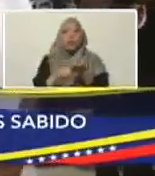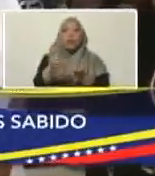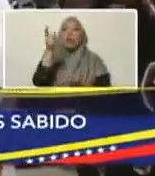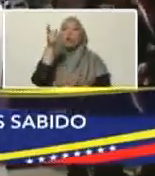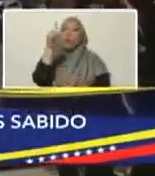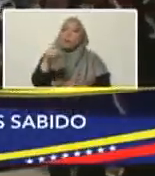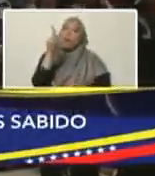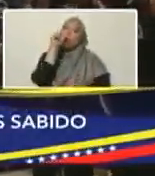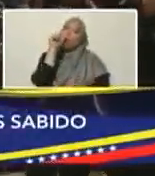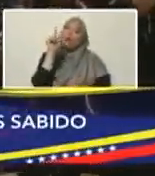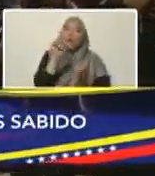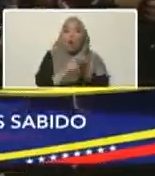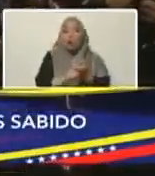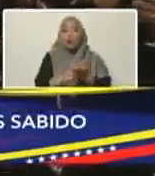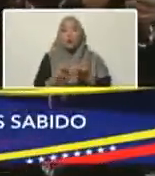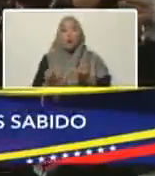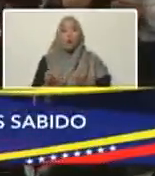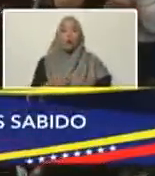esposos,